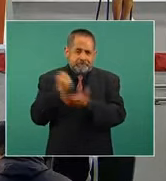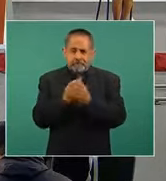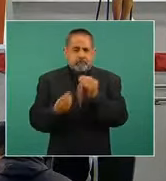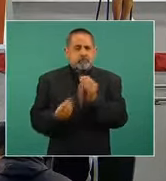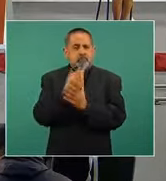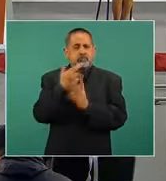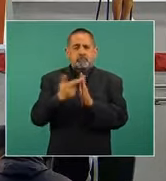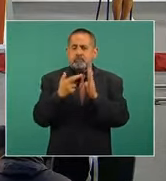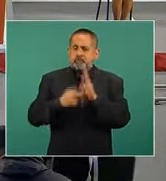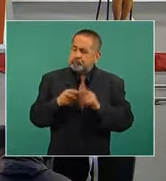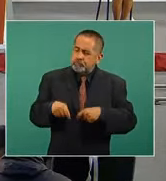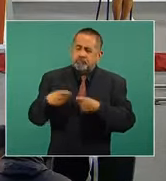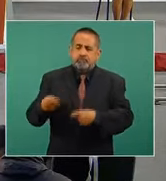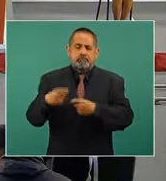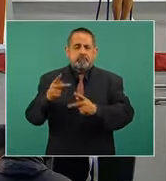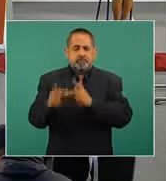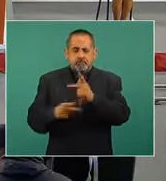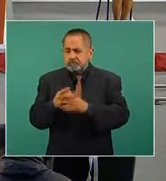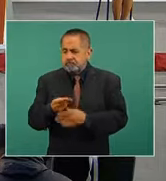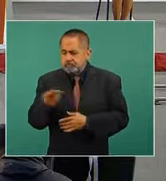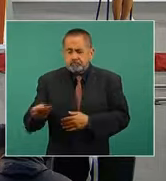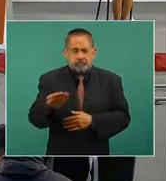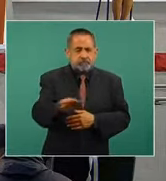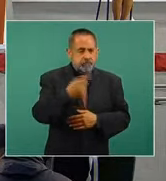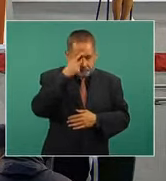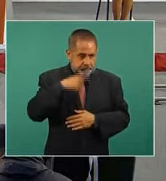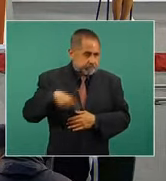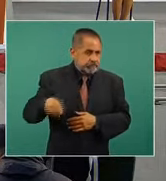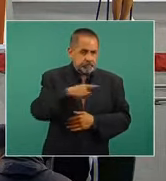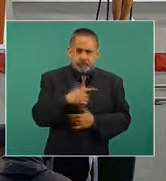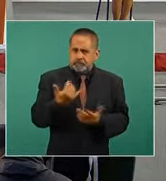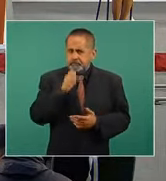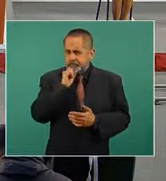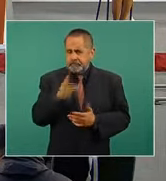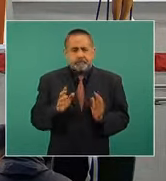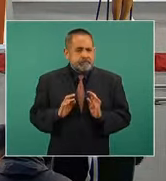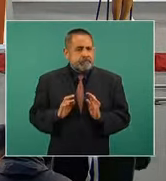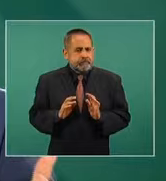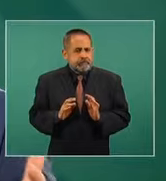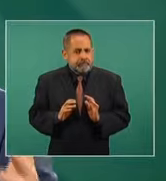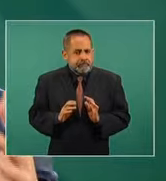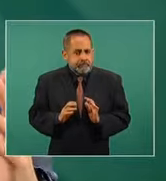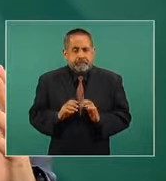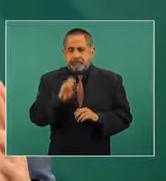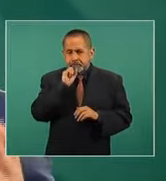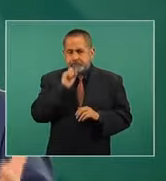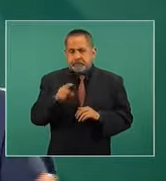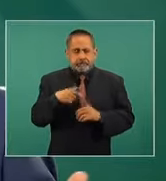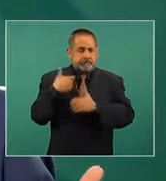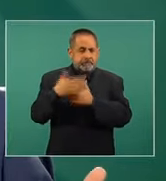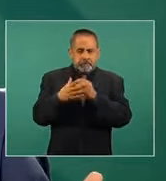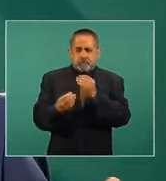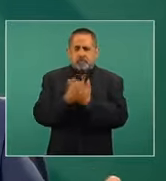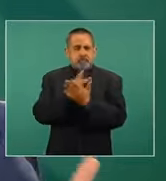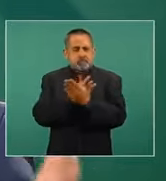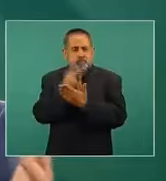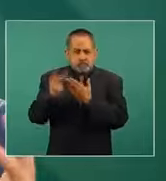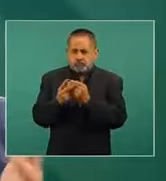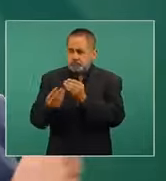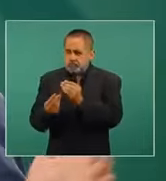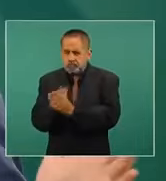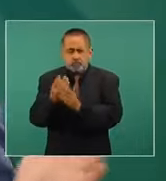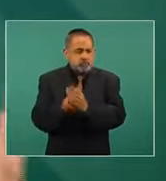de otorgamiento de crédito, las políticas de crédito, y a partir de ahí ustedes van a ver muchos programas nuevos que surgen